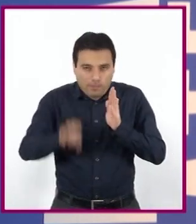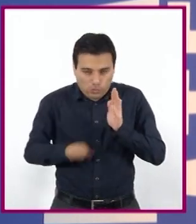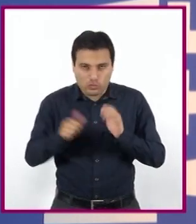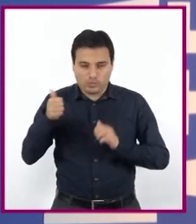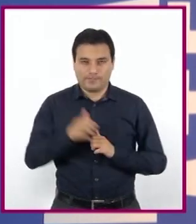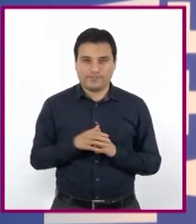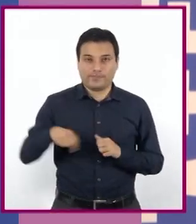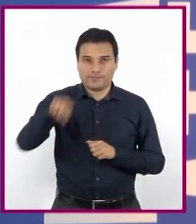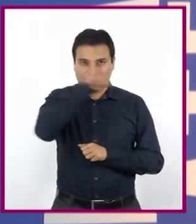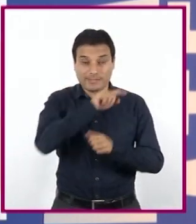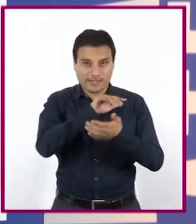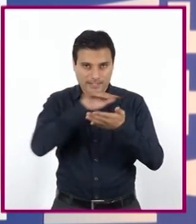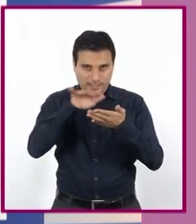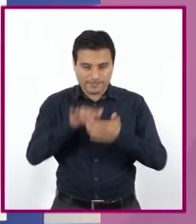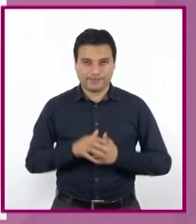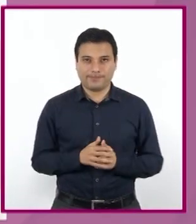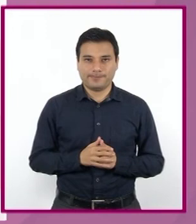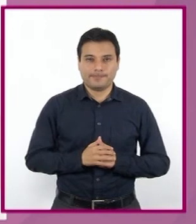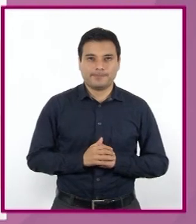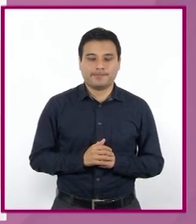Lean cuidadosamente.